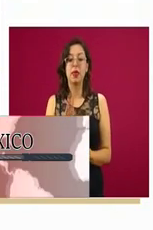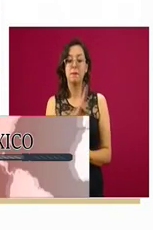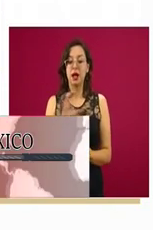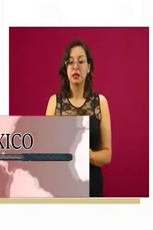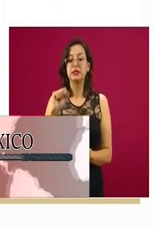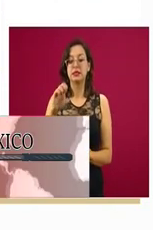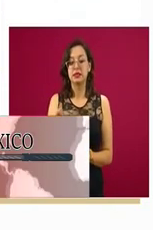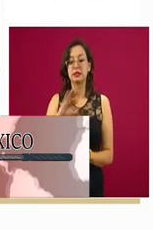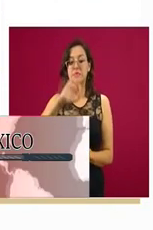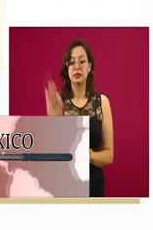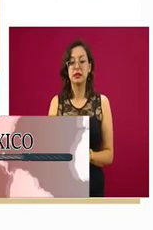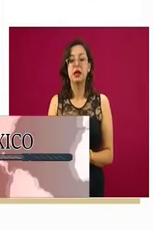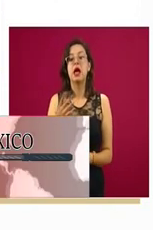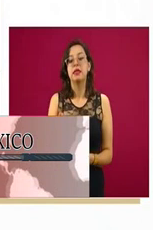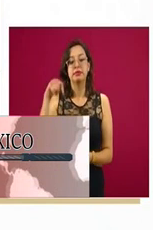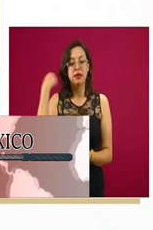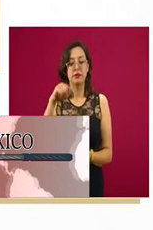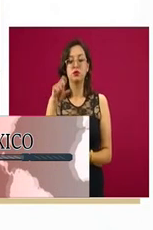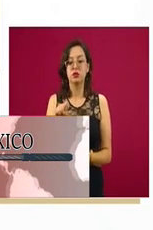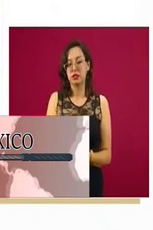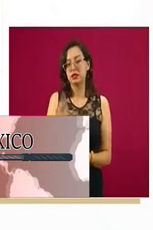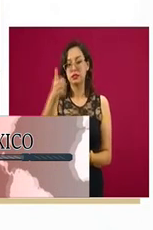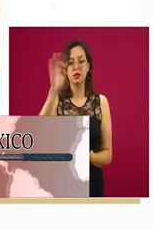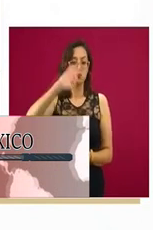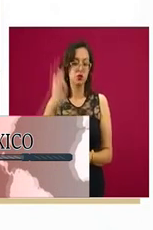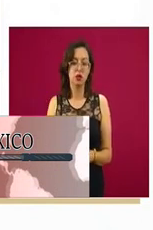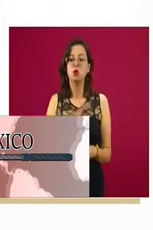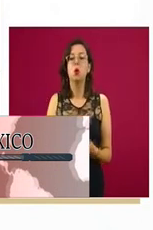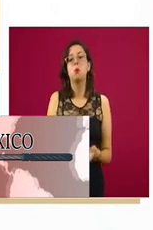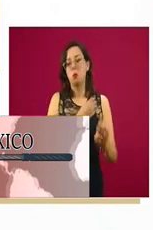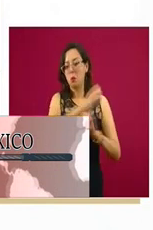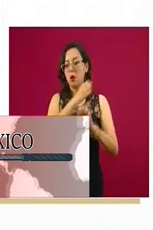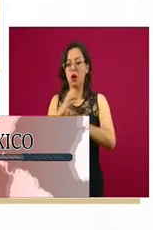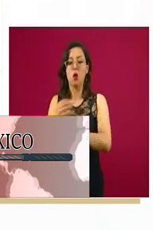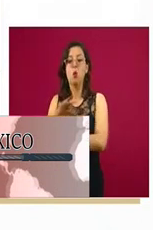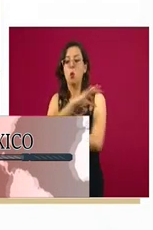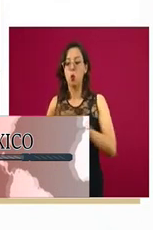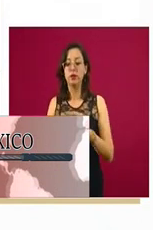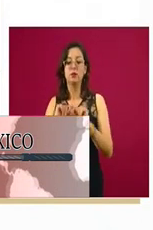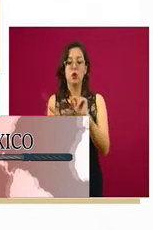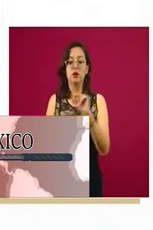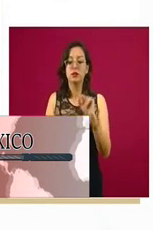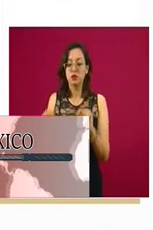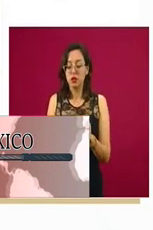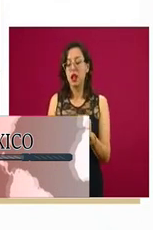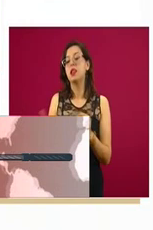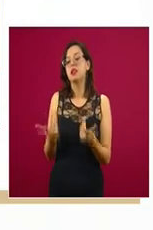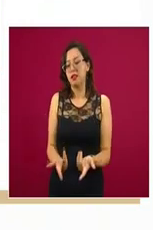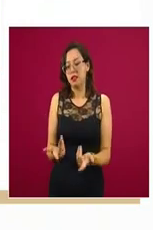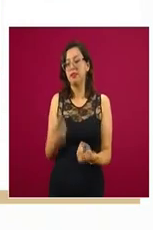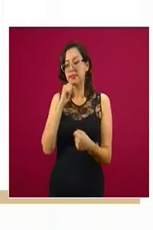60%, en Tabasco 66% y así sucesivamente. La última columna también es la media